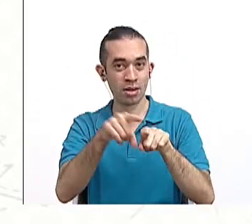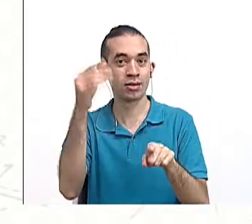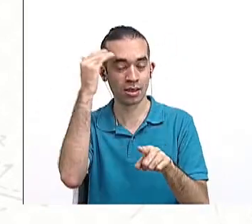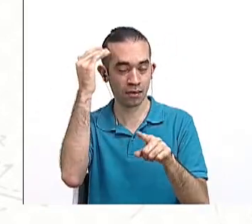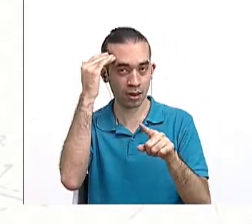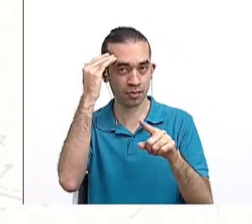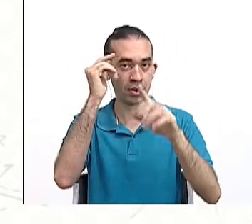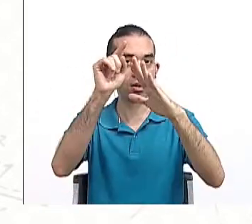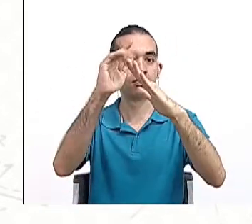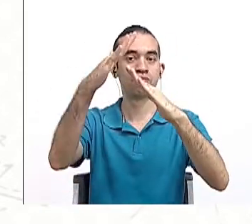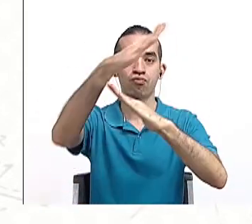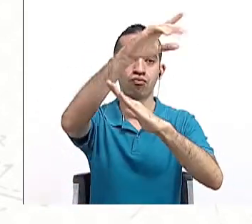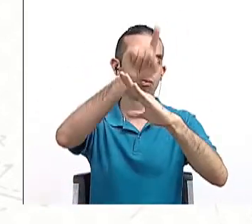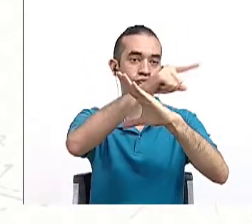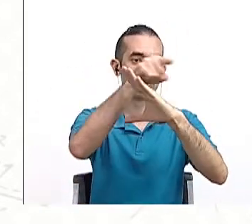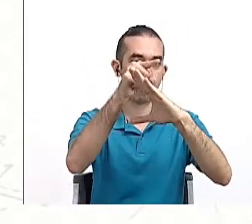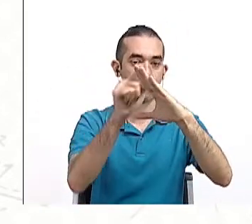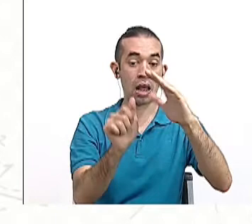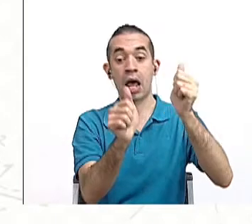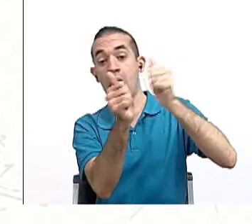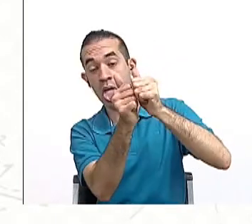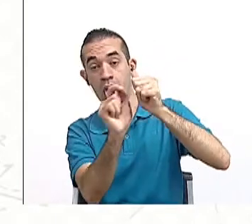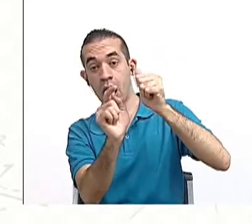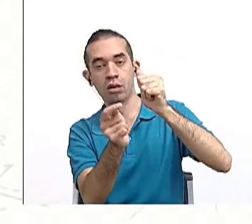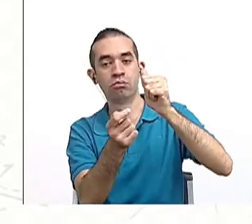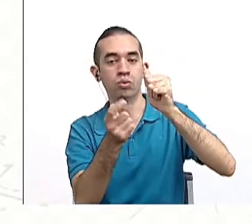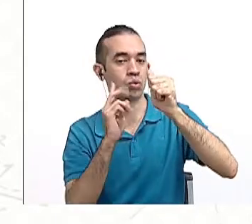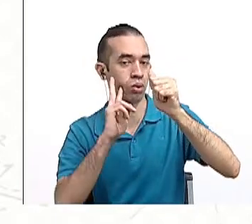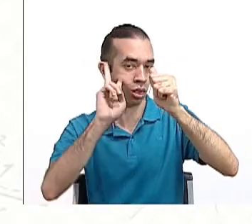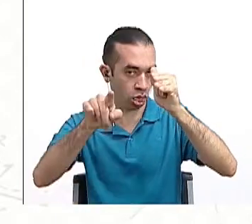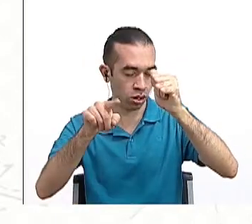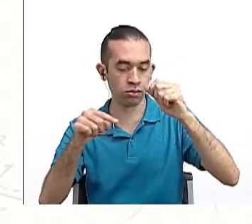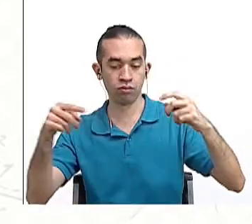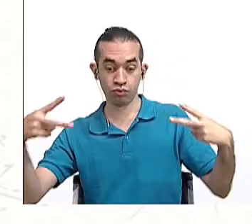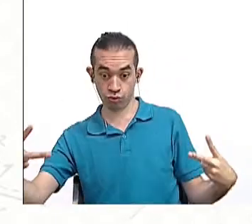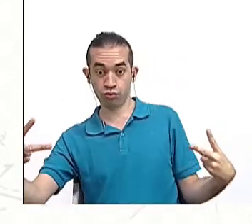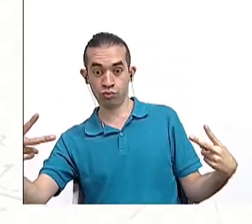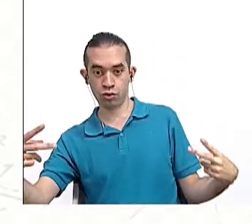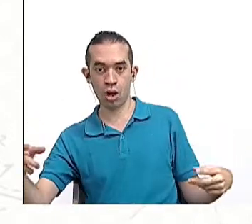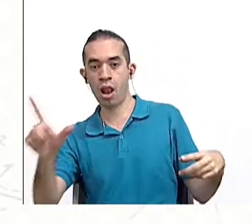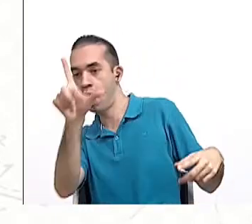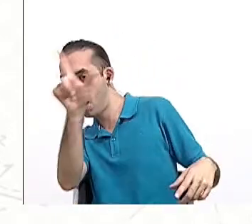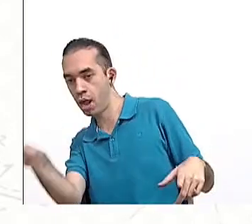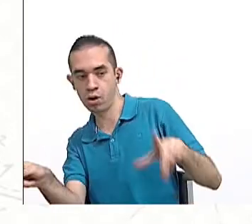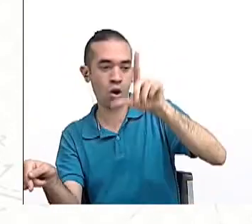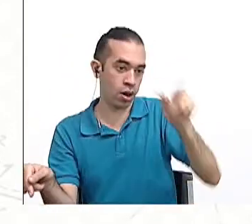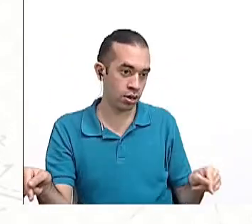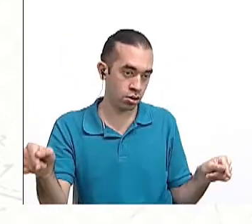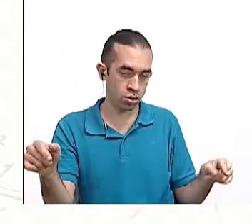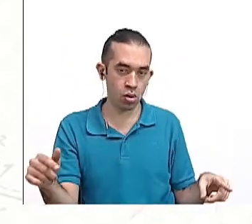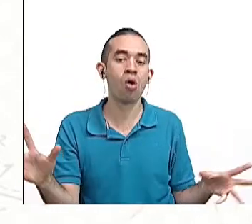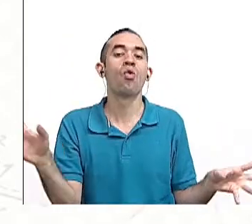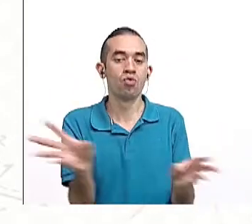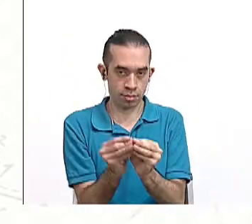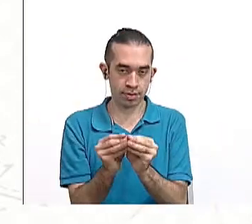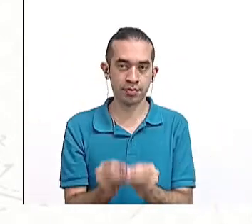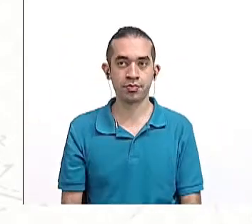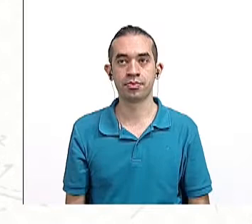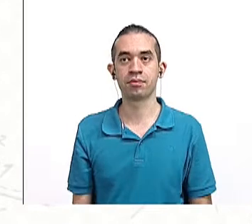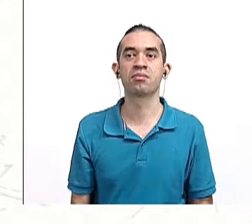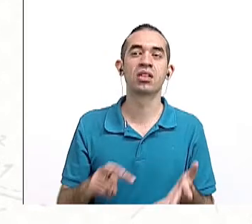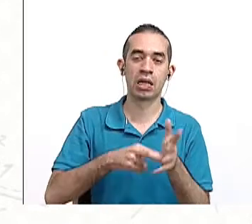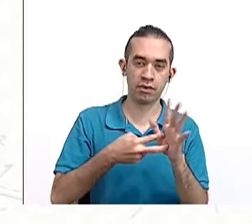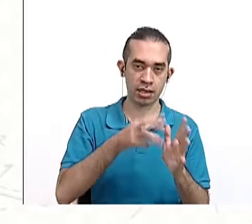sumando los ángulos internos no adyacentes a él entonces a quienes sería 64